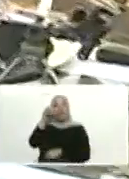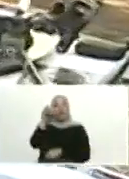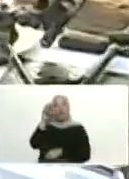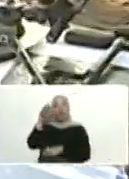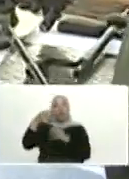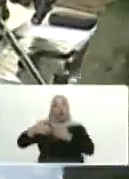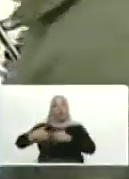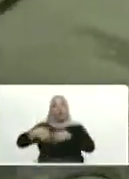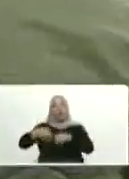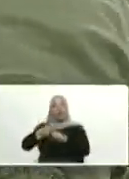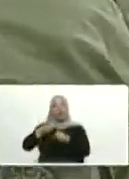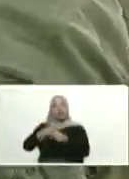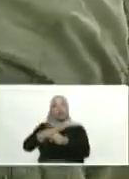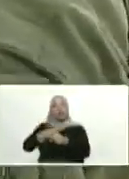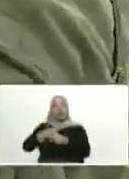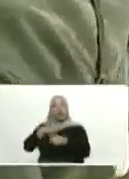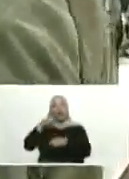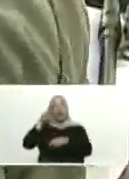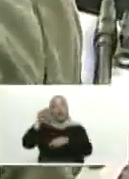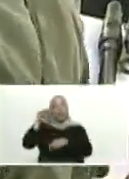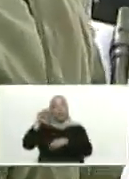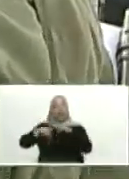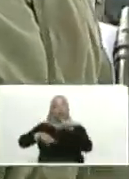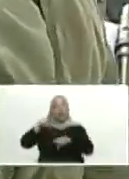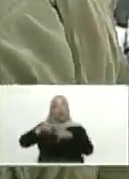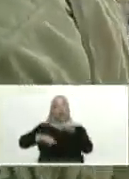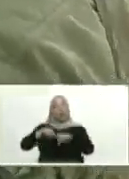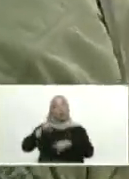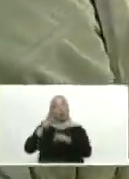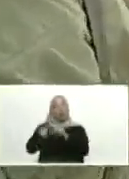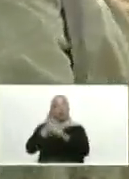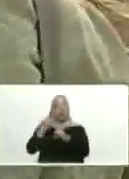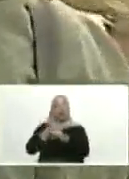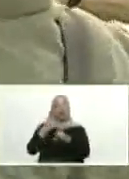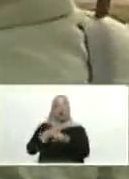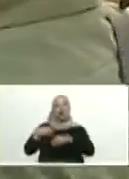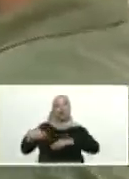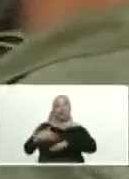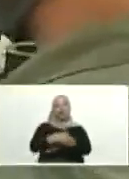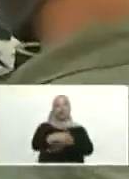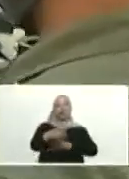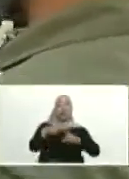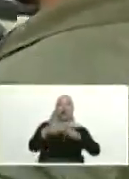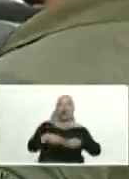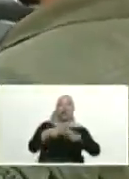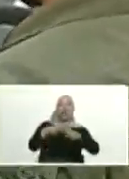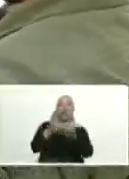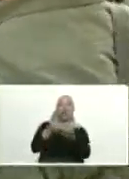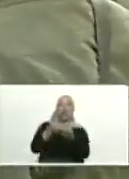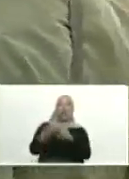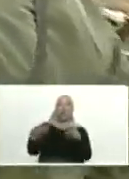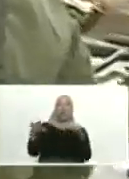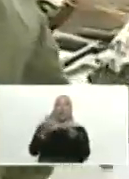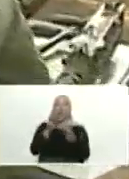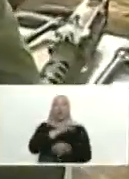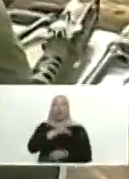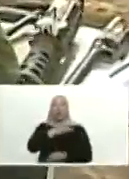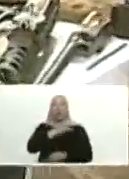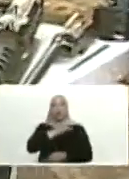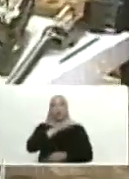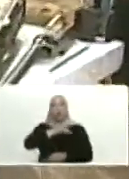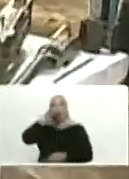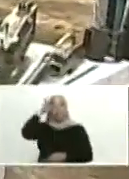Mendoza y el compañero Álvarez trabajador de taller central como la unión cívica militar hizo posible